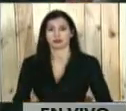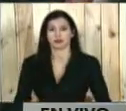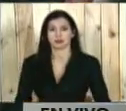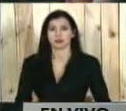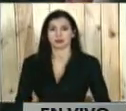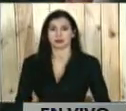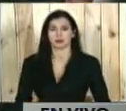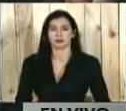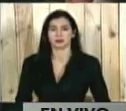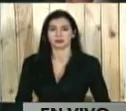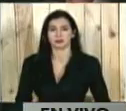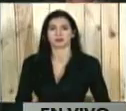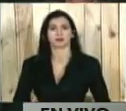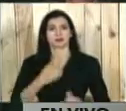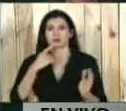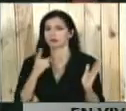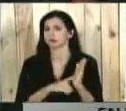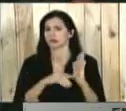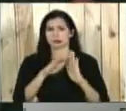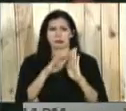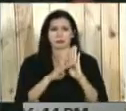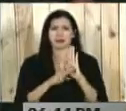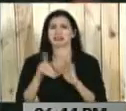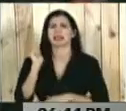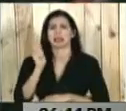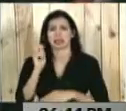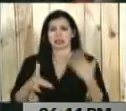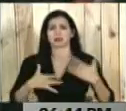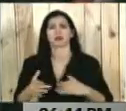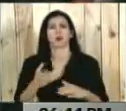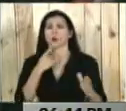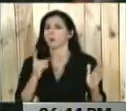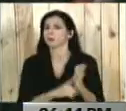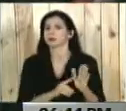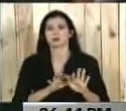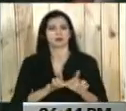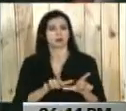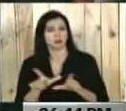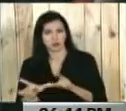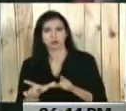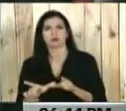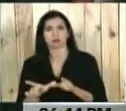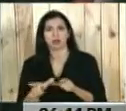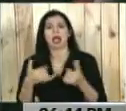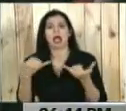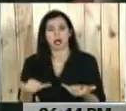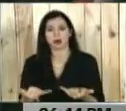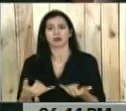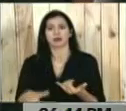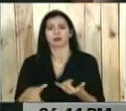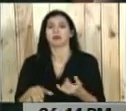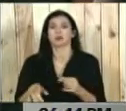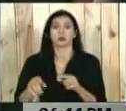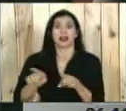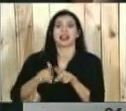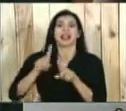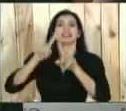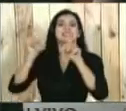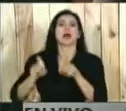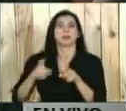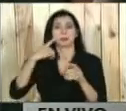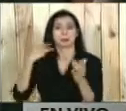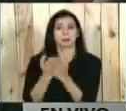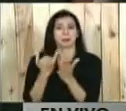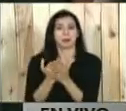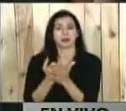Hemos cumplido todos los compromisos asumidos hace 5 años y creo que vamos a salir muy bien del examen periódico universal del Consejo de Derechos